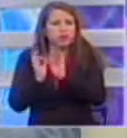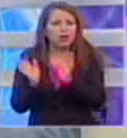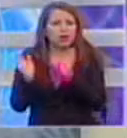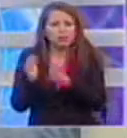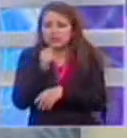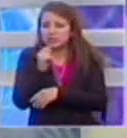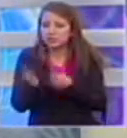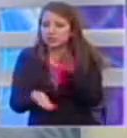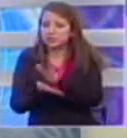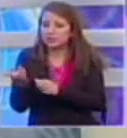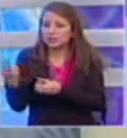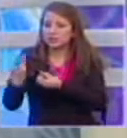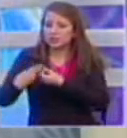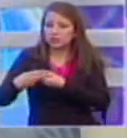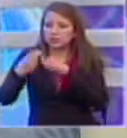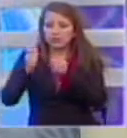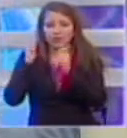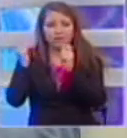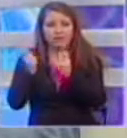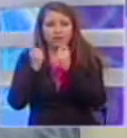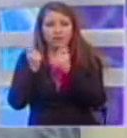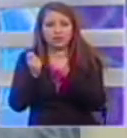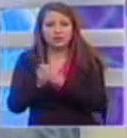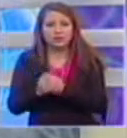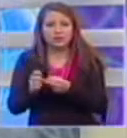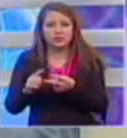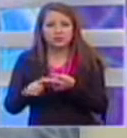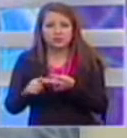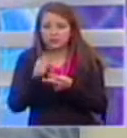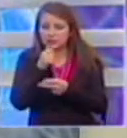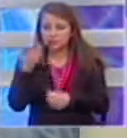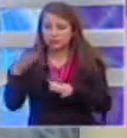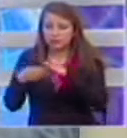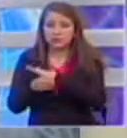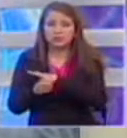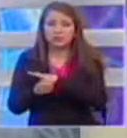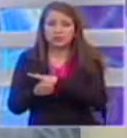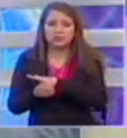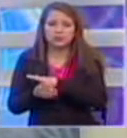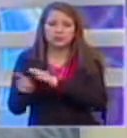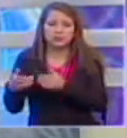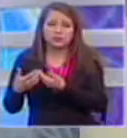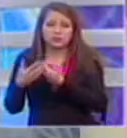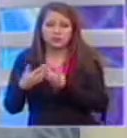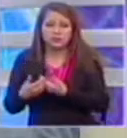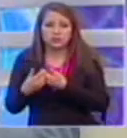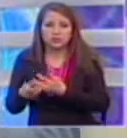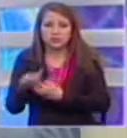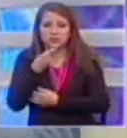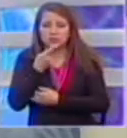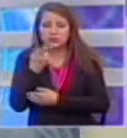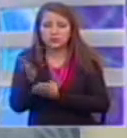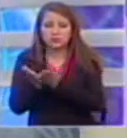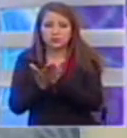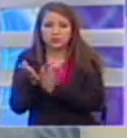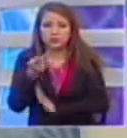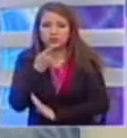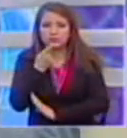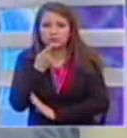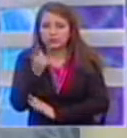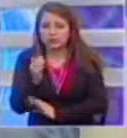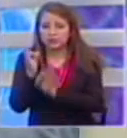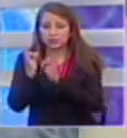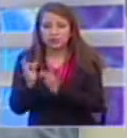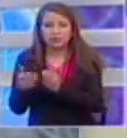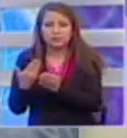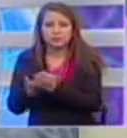quienes iban a participar en este evento y la entrada de las empresas públicas y de servicios públicos que estaban en ese